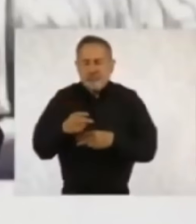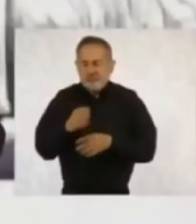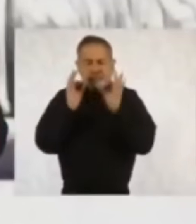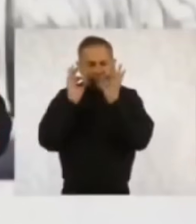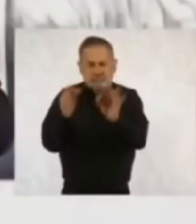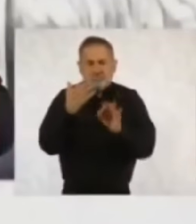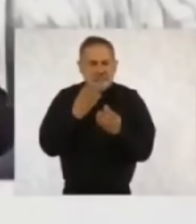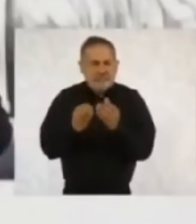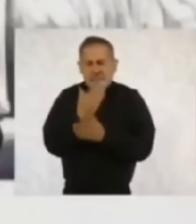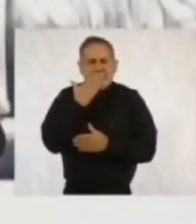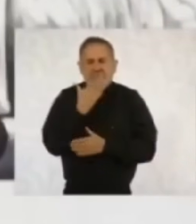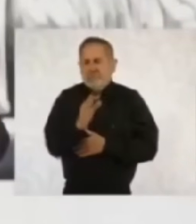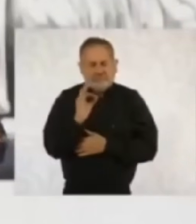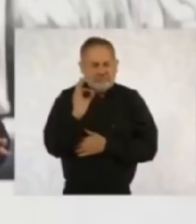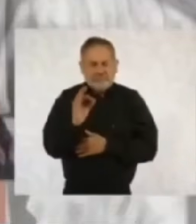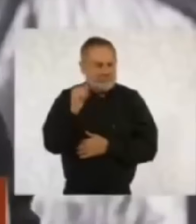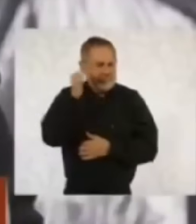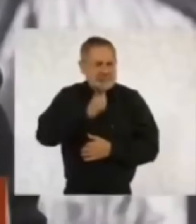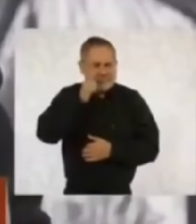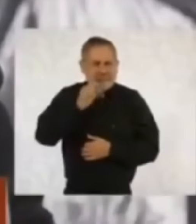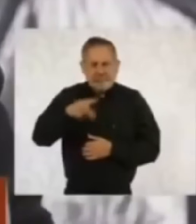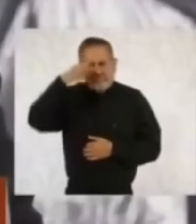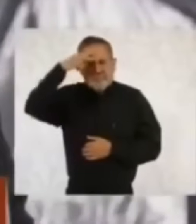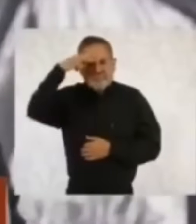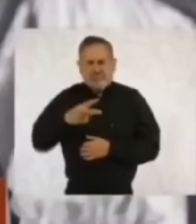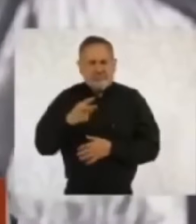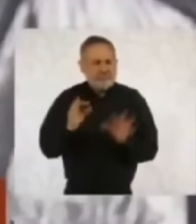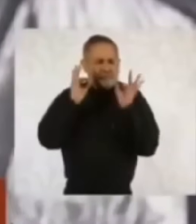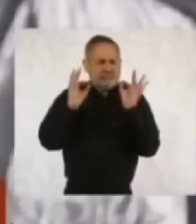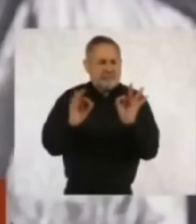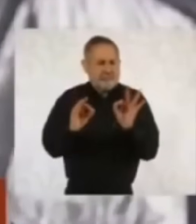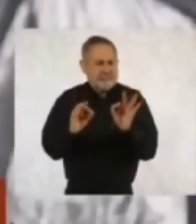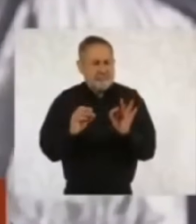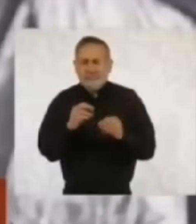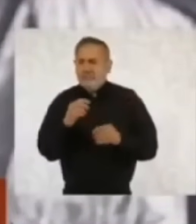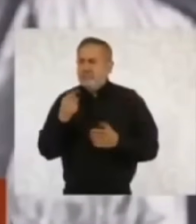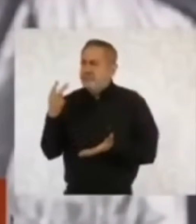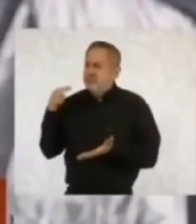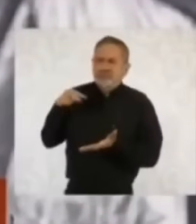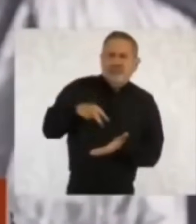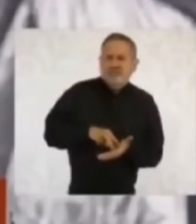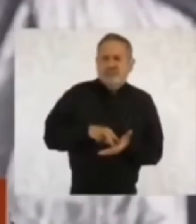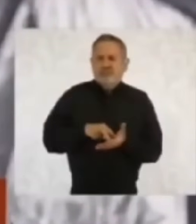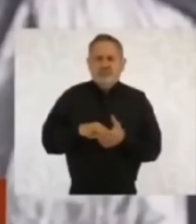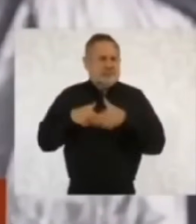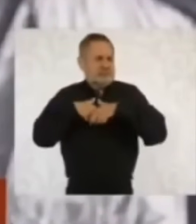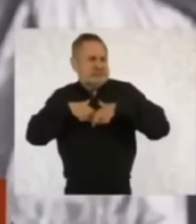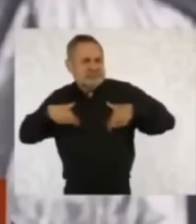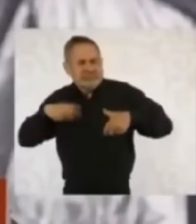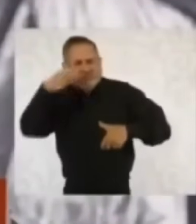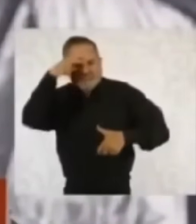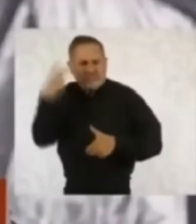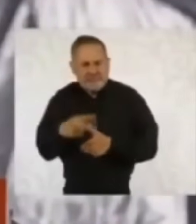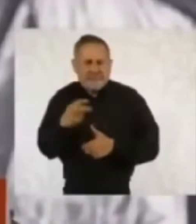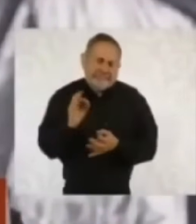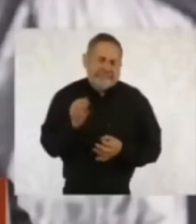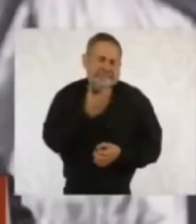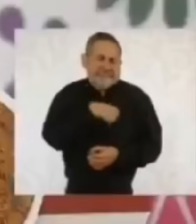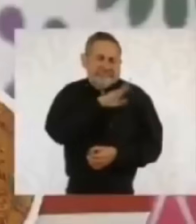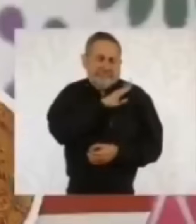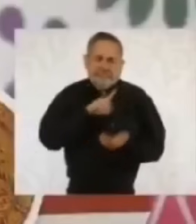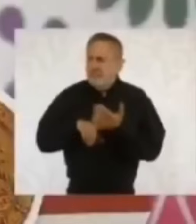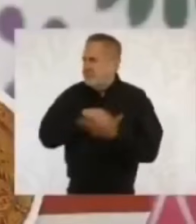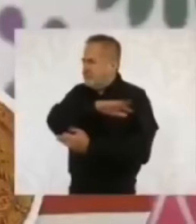Va a estar, como siempre, México bien representado y con todo el apoyo